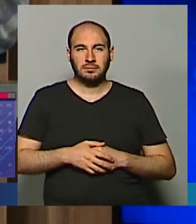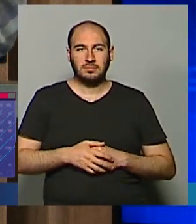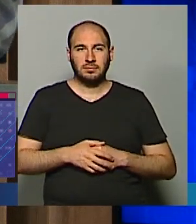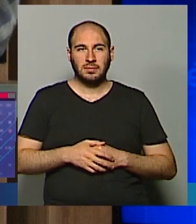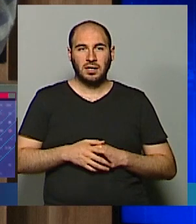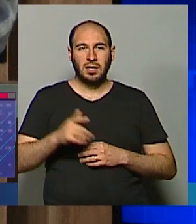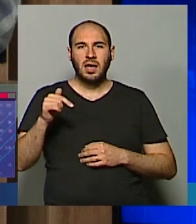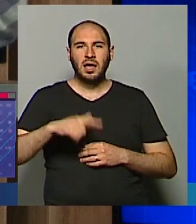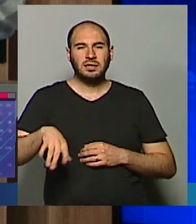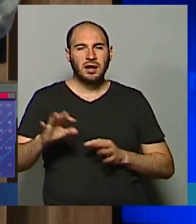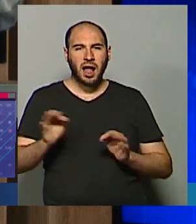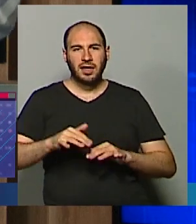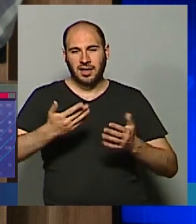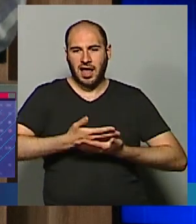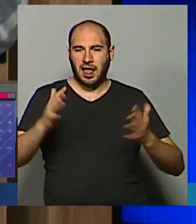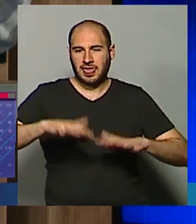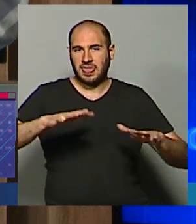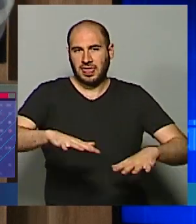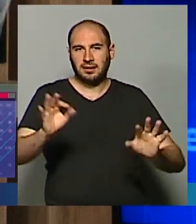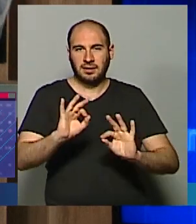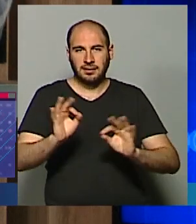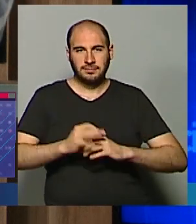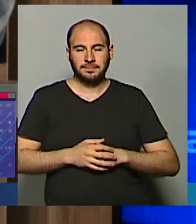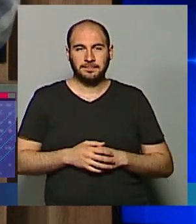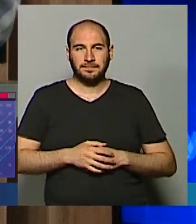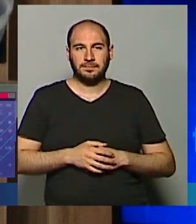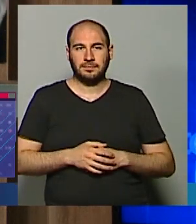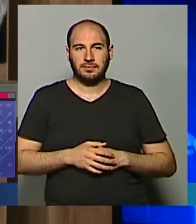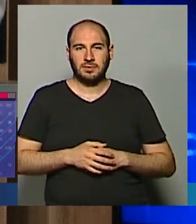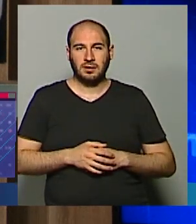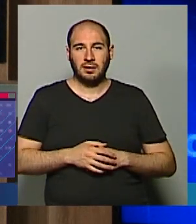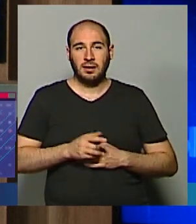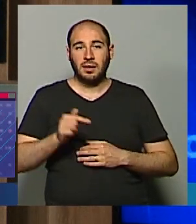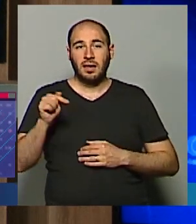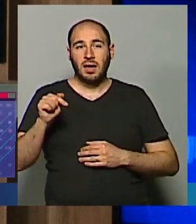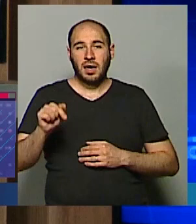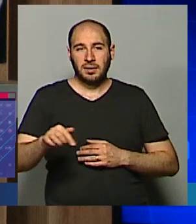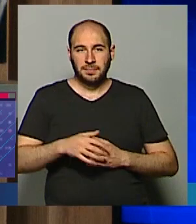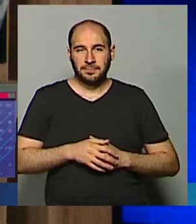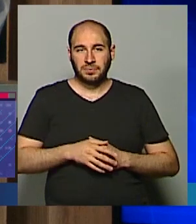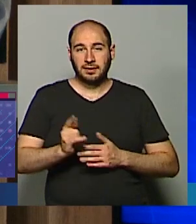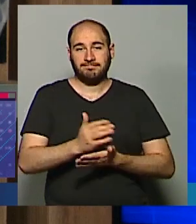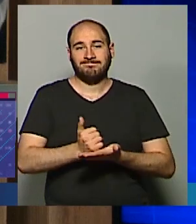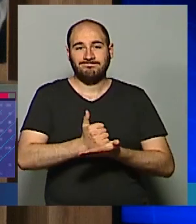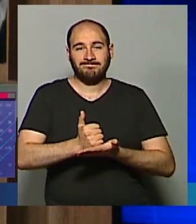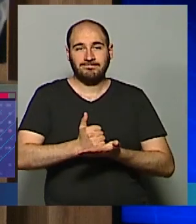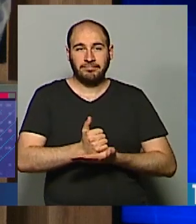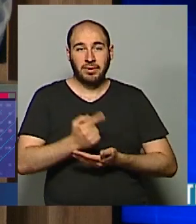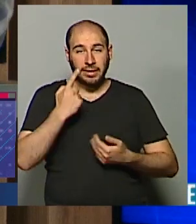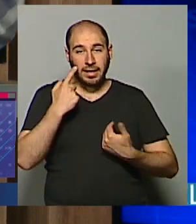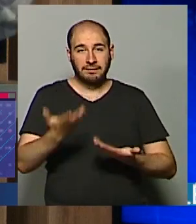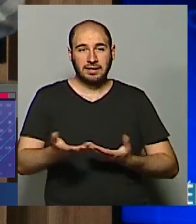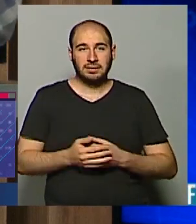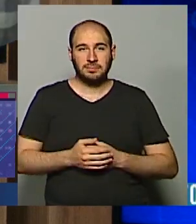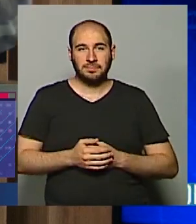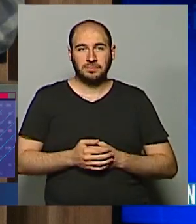esté saliendo masivamente a movilizarse, ¿no es cierto? En este sentido, están esperando a ver qué